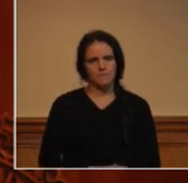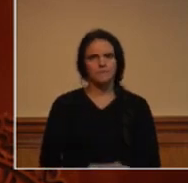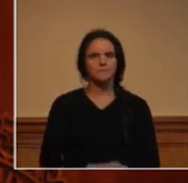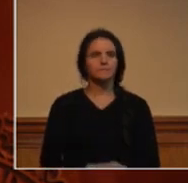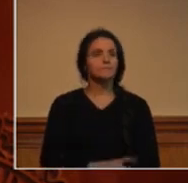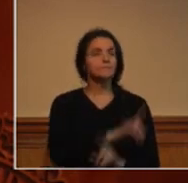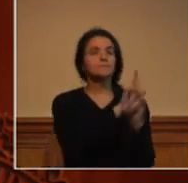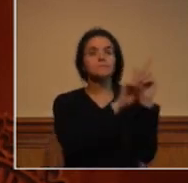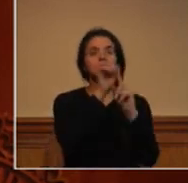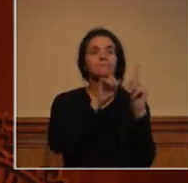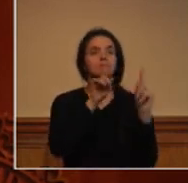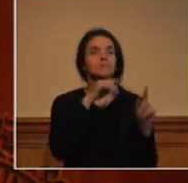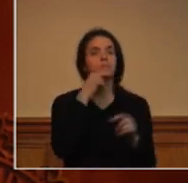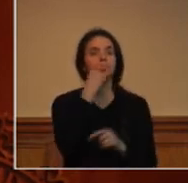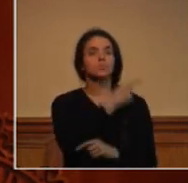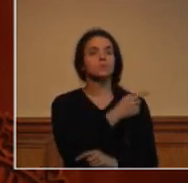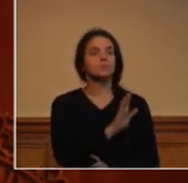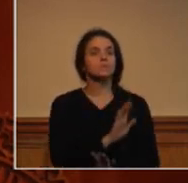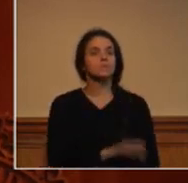¿Alguien más?